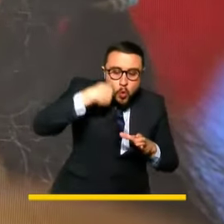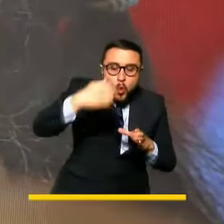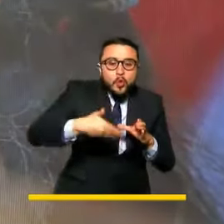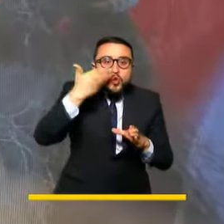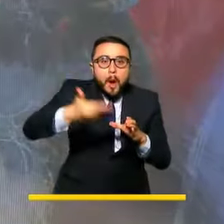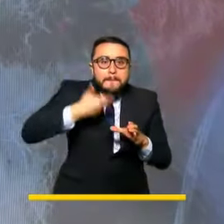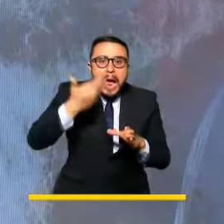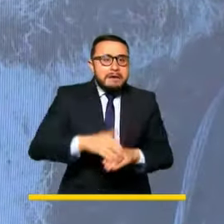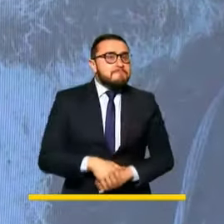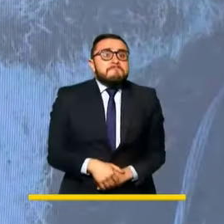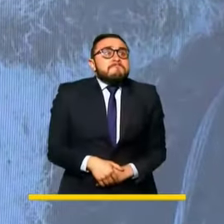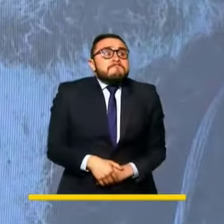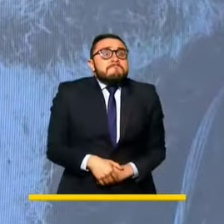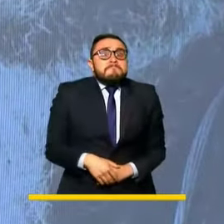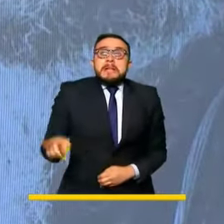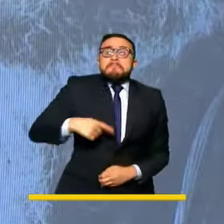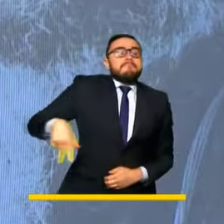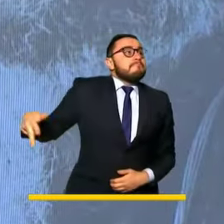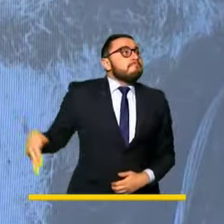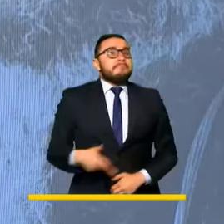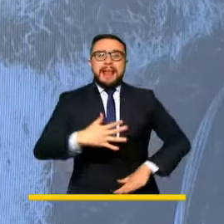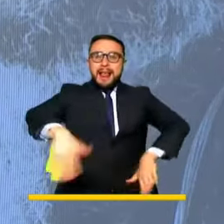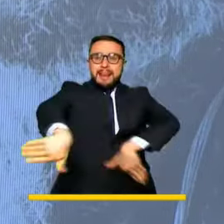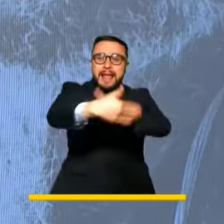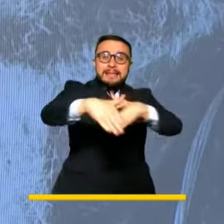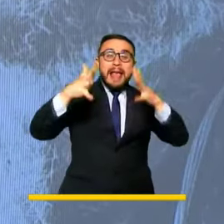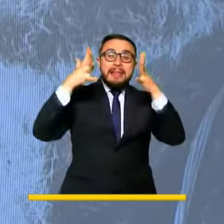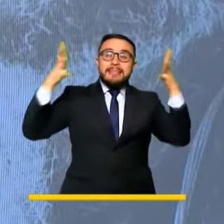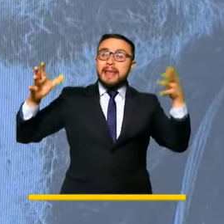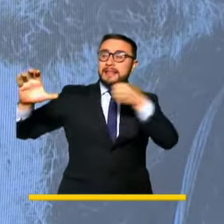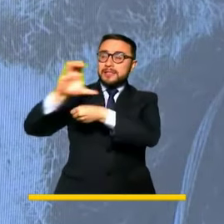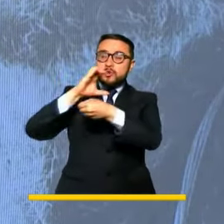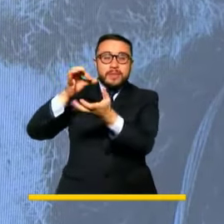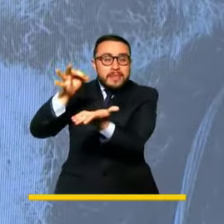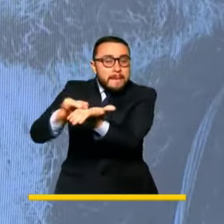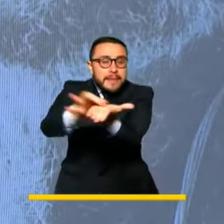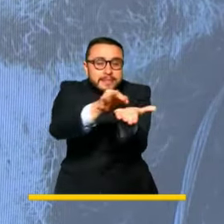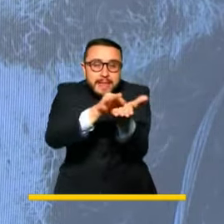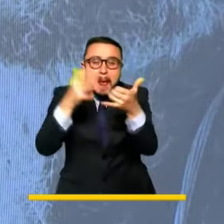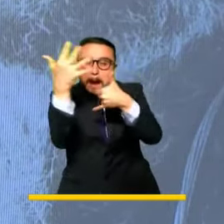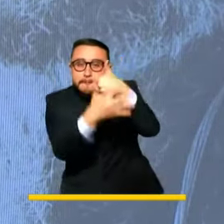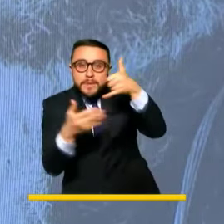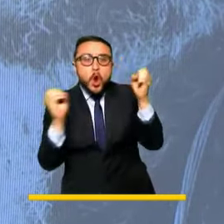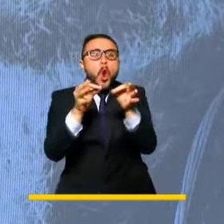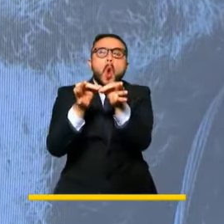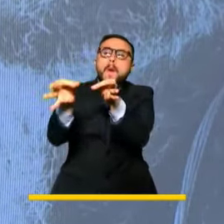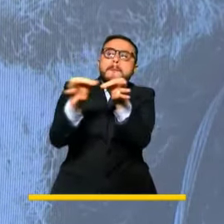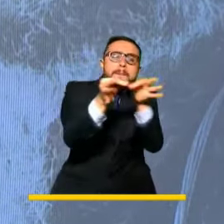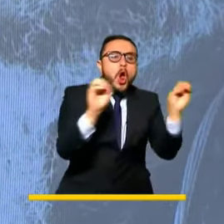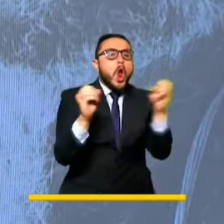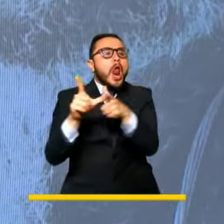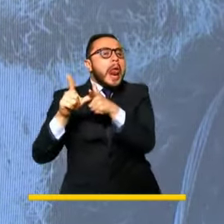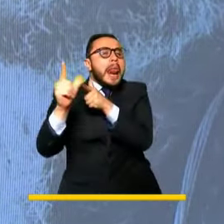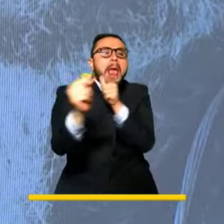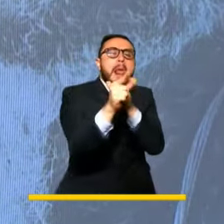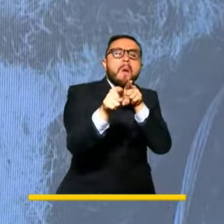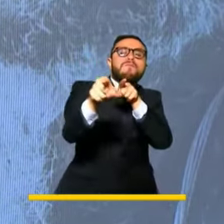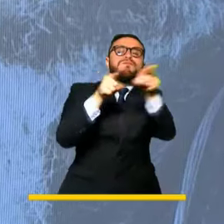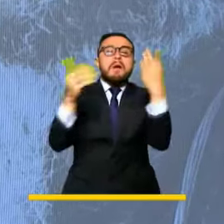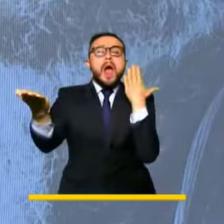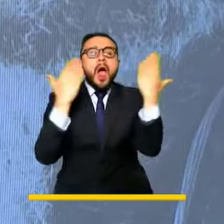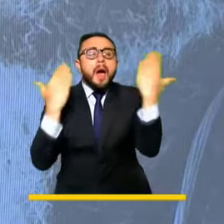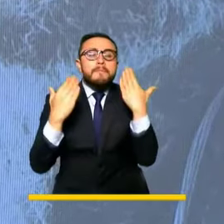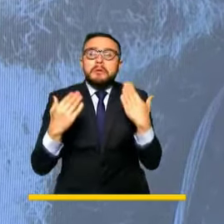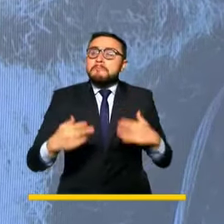sopa, que caminan y duermen por las calles de las grandes capitales, en los pueblos y en las veredas sin vida